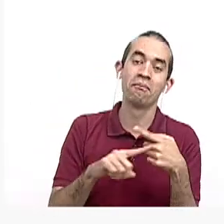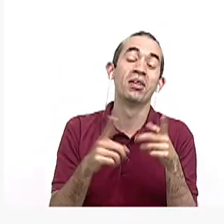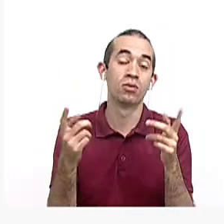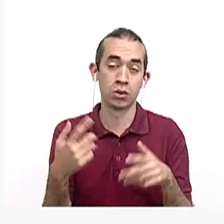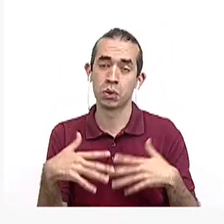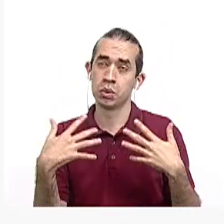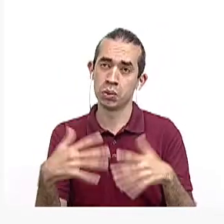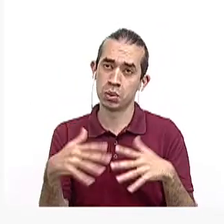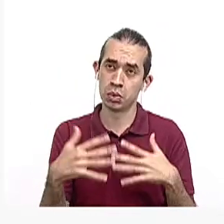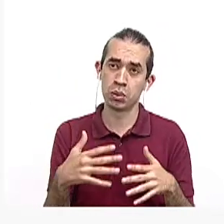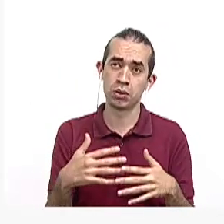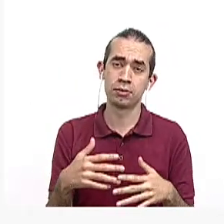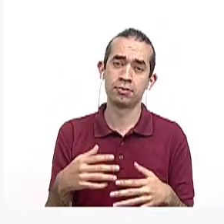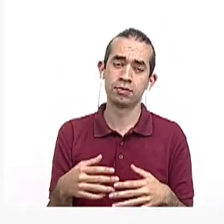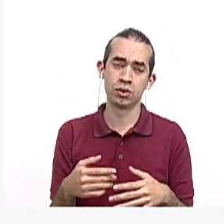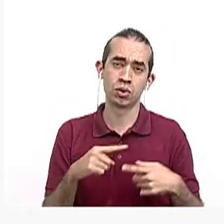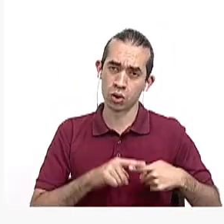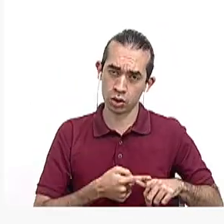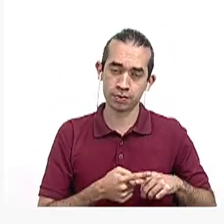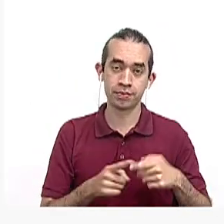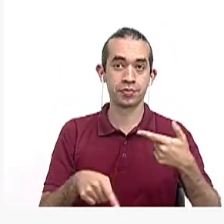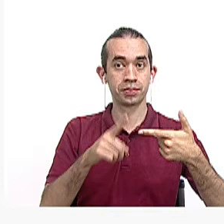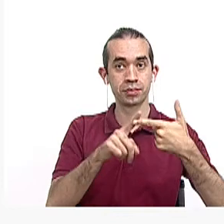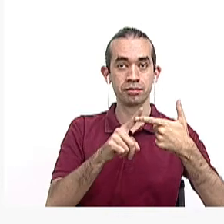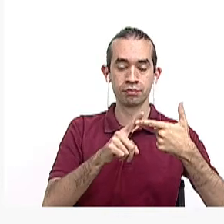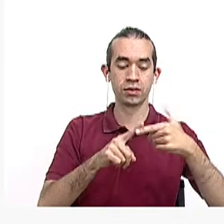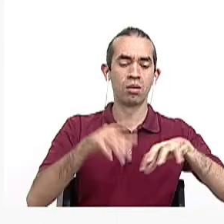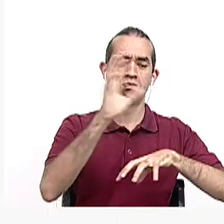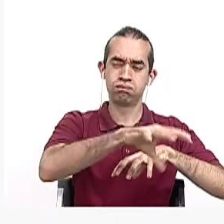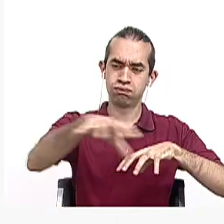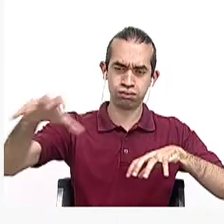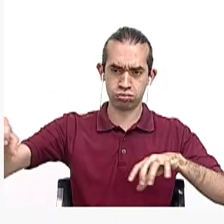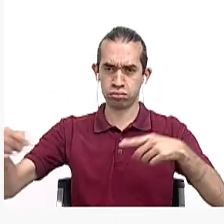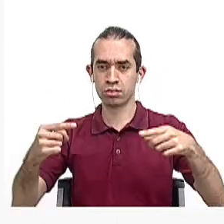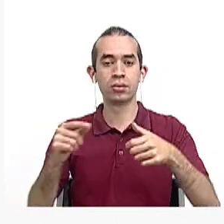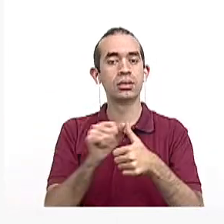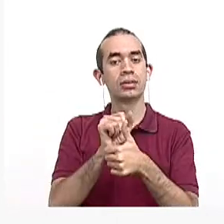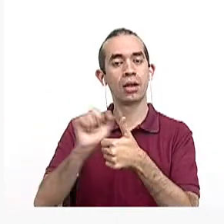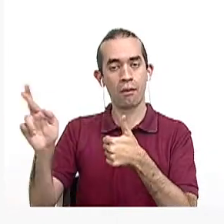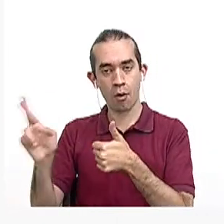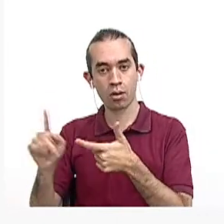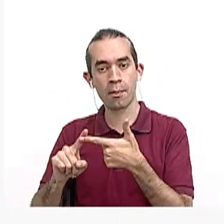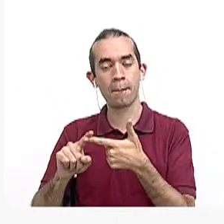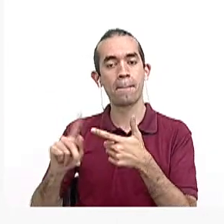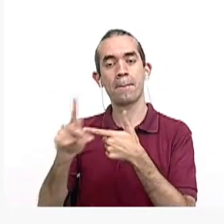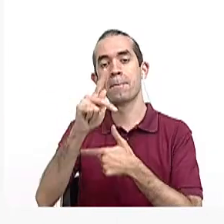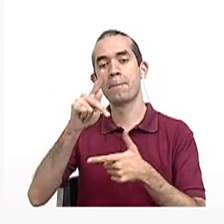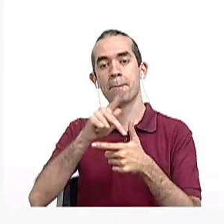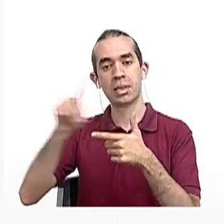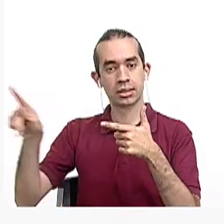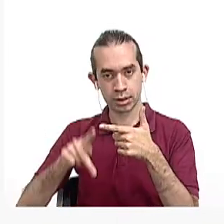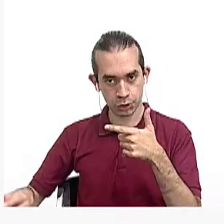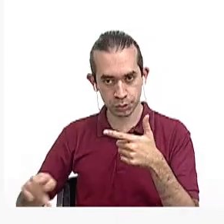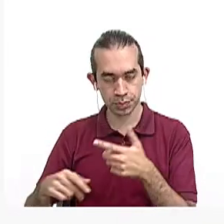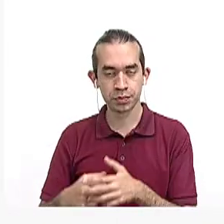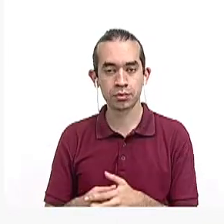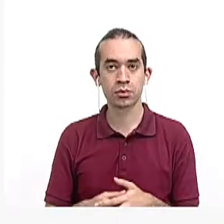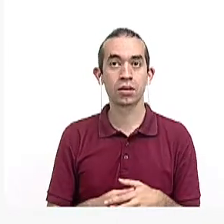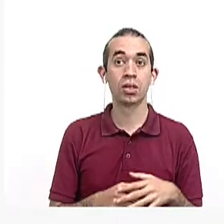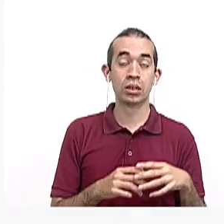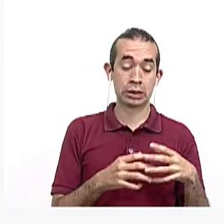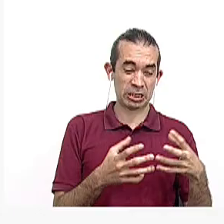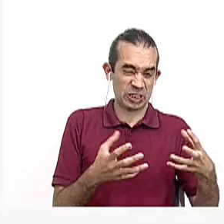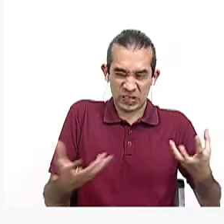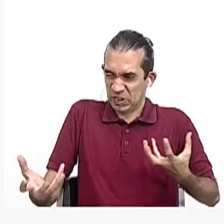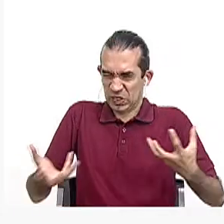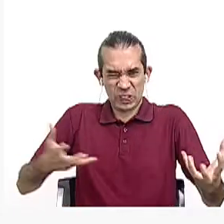producir lamentablemente dolor. Levantamiento en diversas zonas, San Ramón, Pérez Celedón, la polarización de amplios sectores del país,